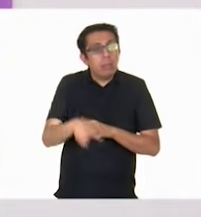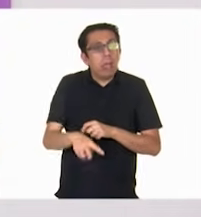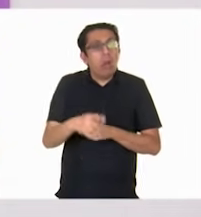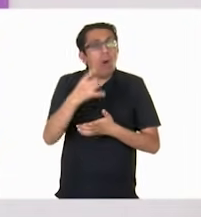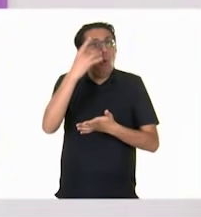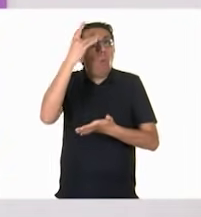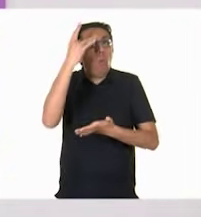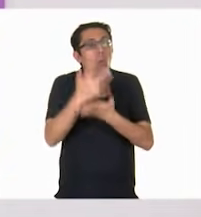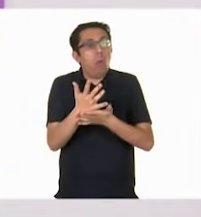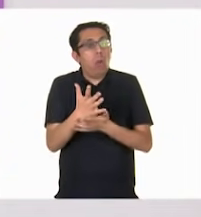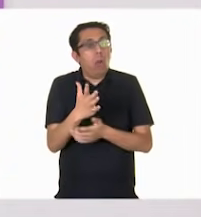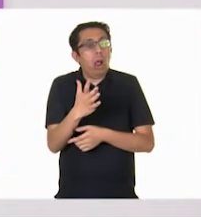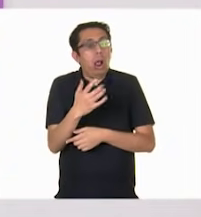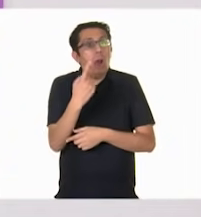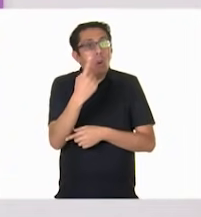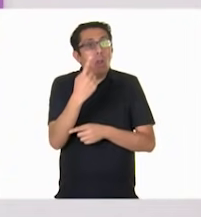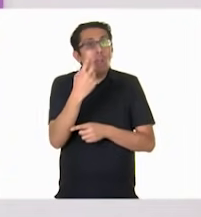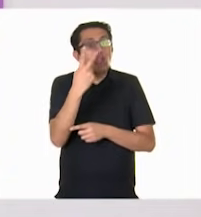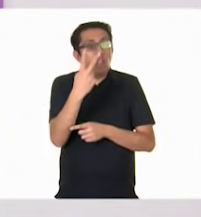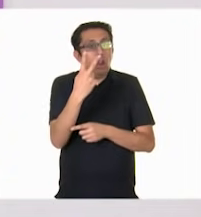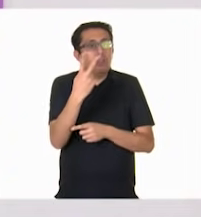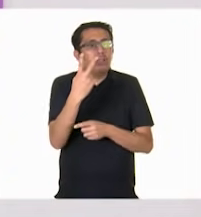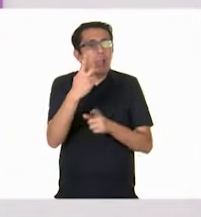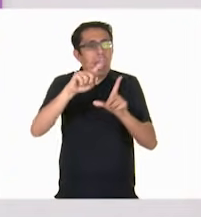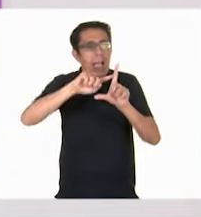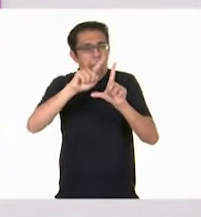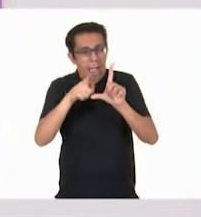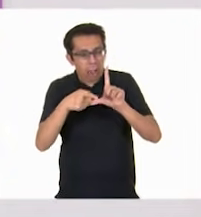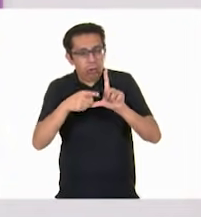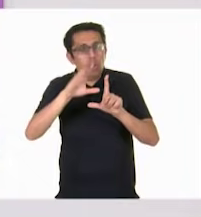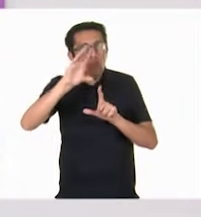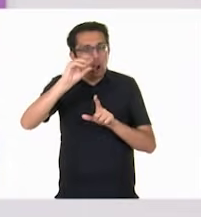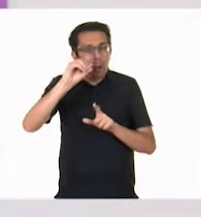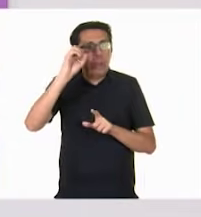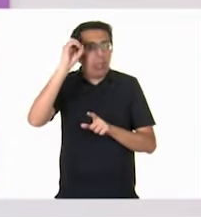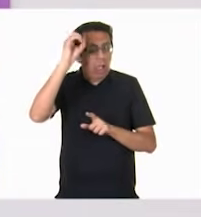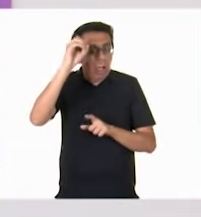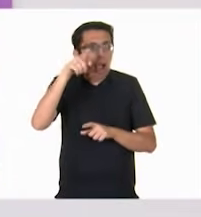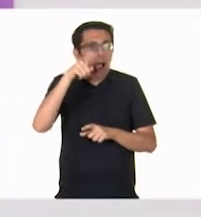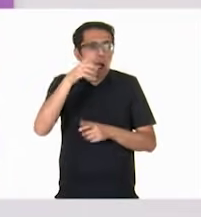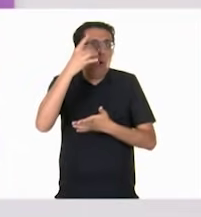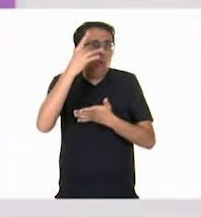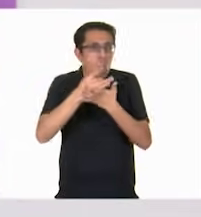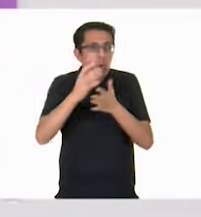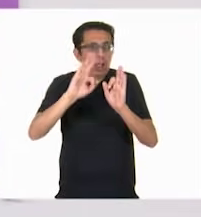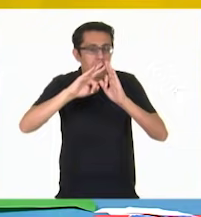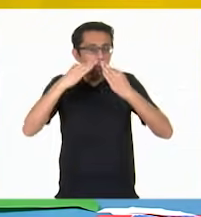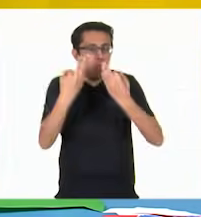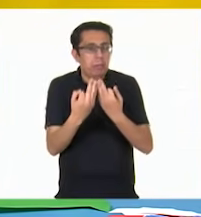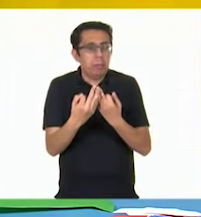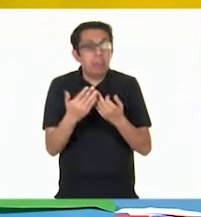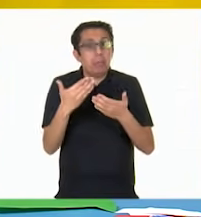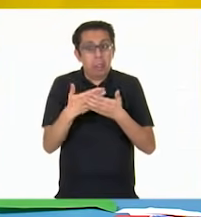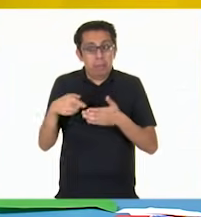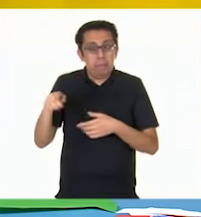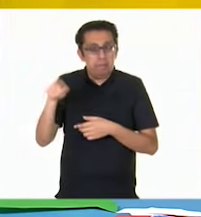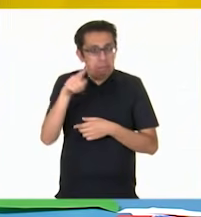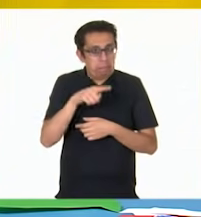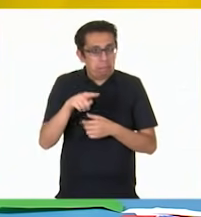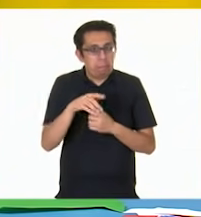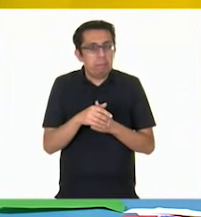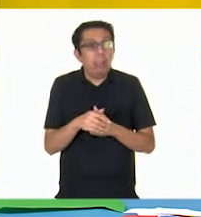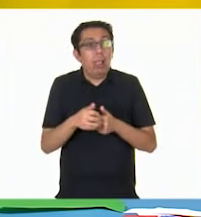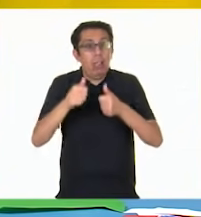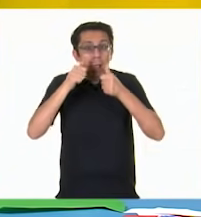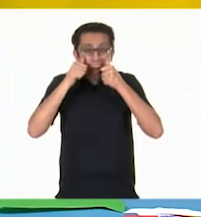única figura que tiene un par de ángulos de 90 grados. ¡Oh! Así es. Ahora es tu turno. Presten